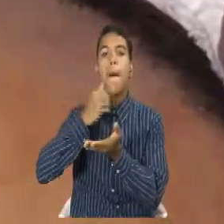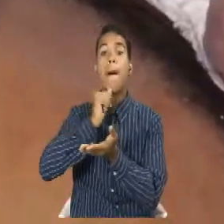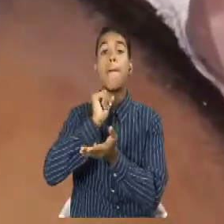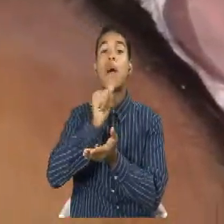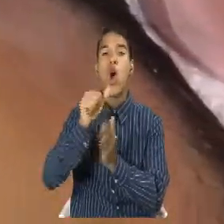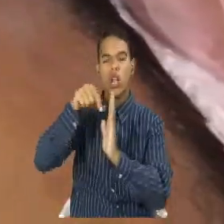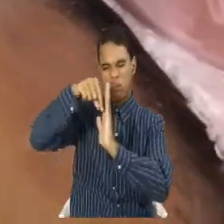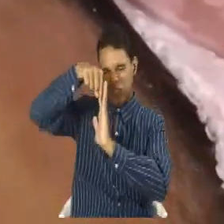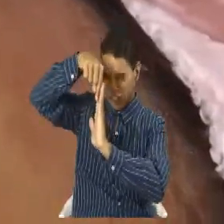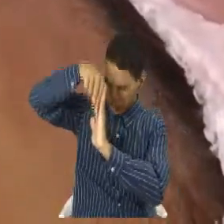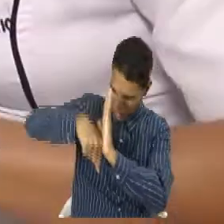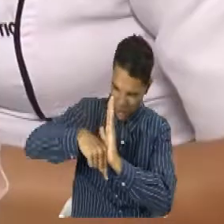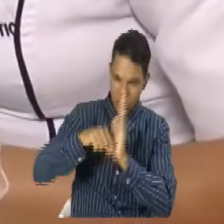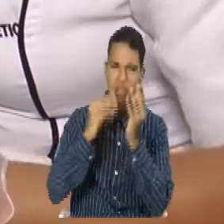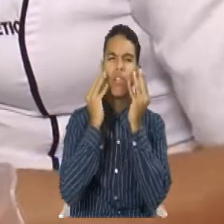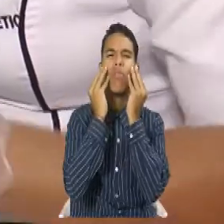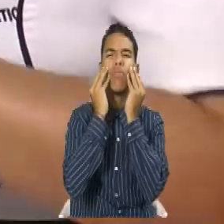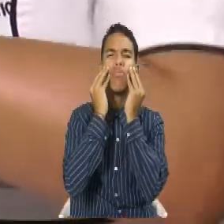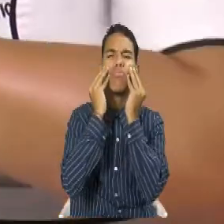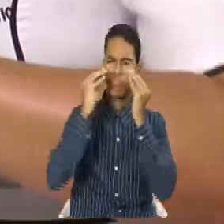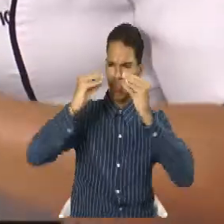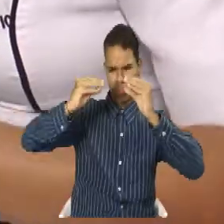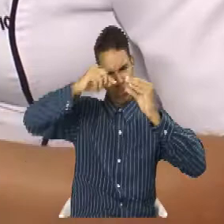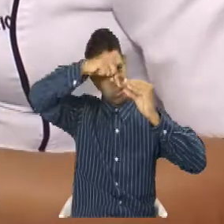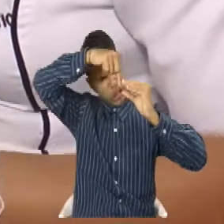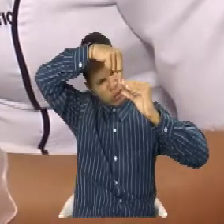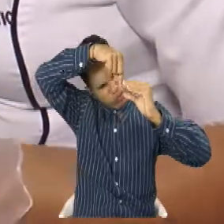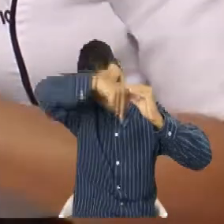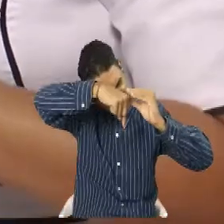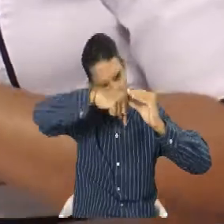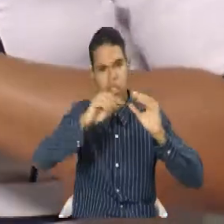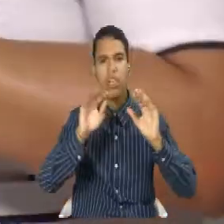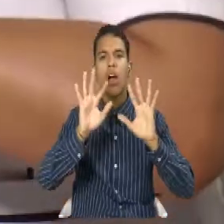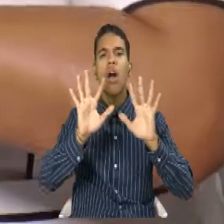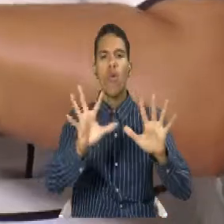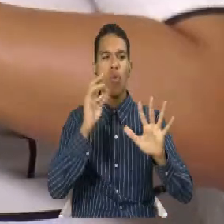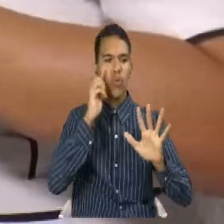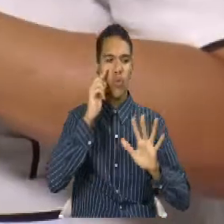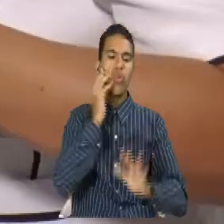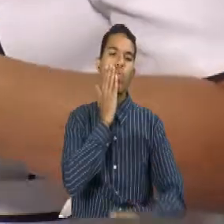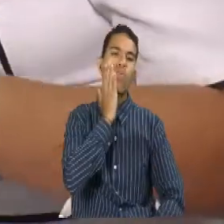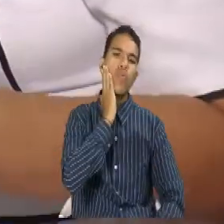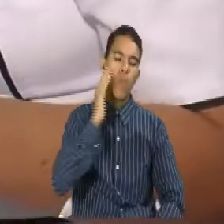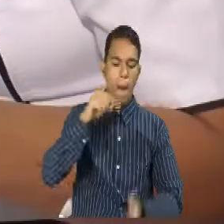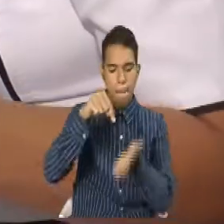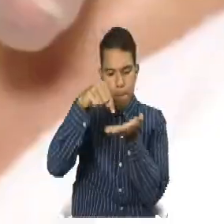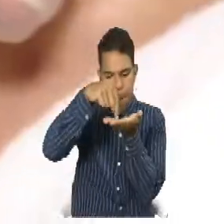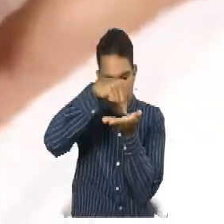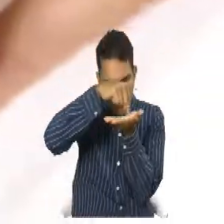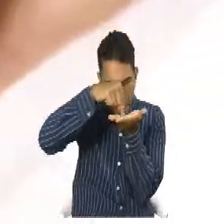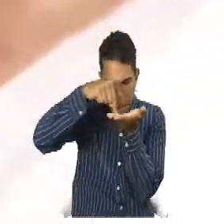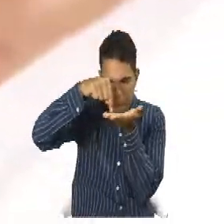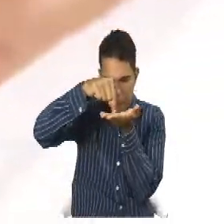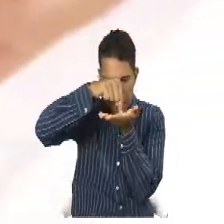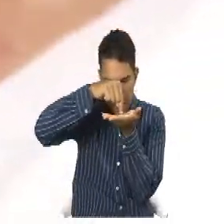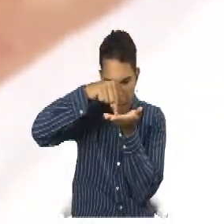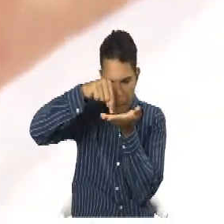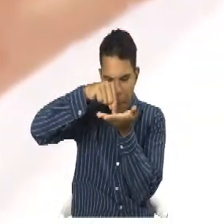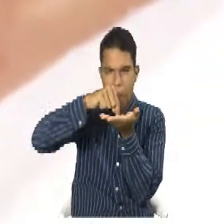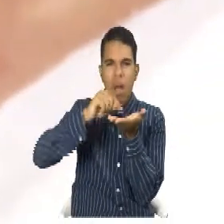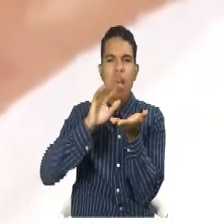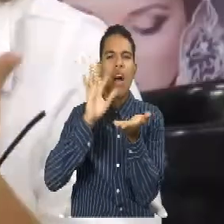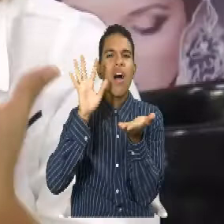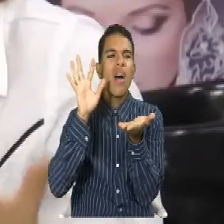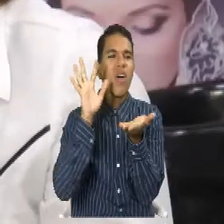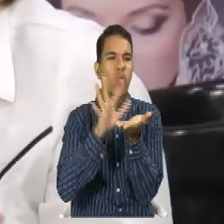¿no? Estas microagujas lo que hacen es punzar la piel y en el momento en que punzan la piel, pues obviamente